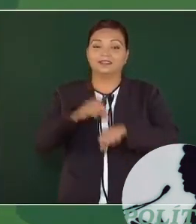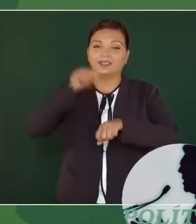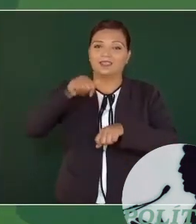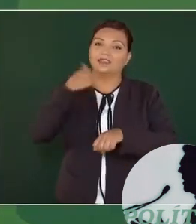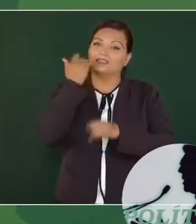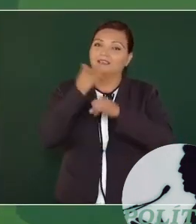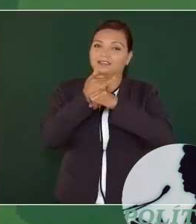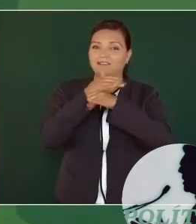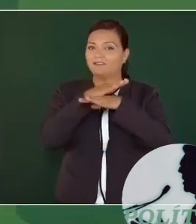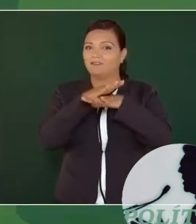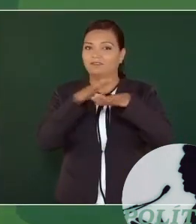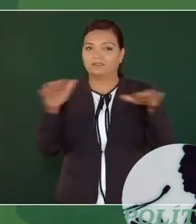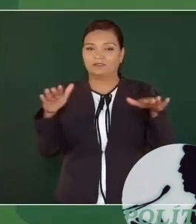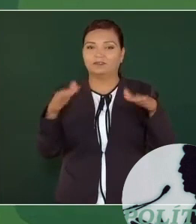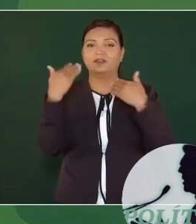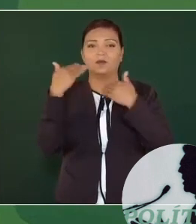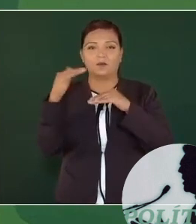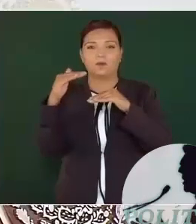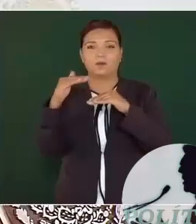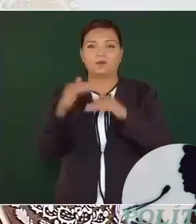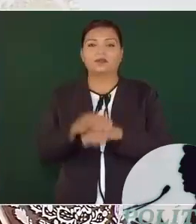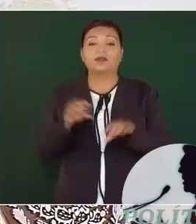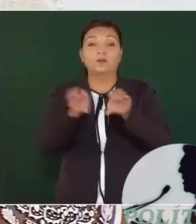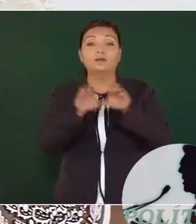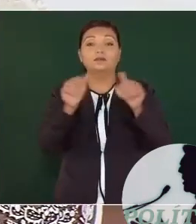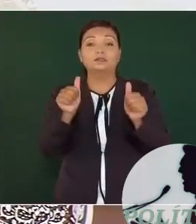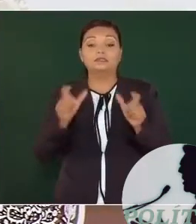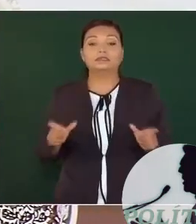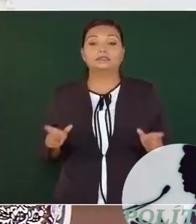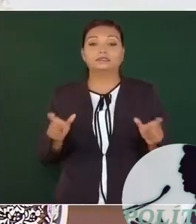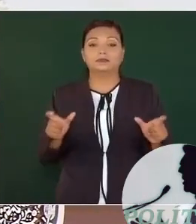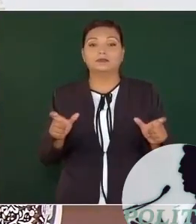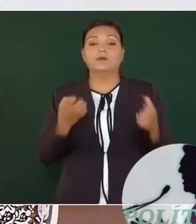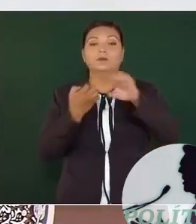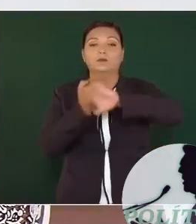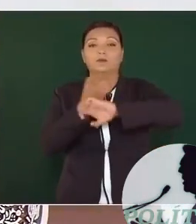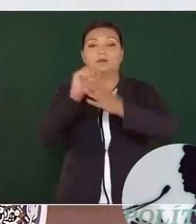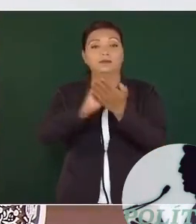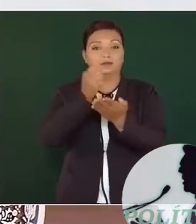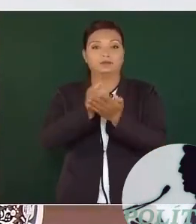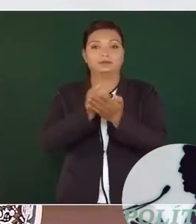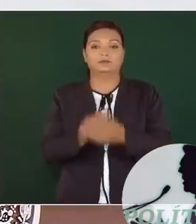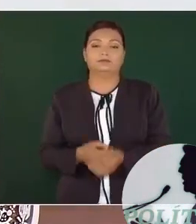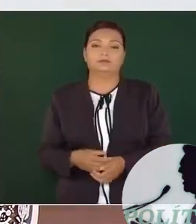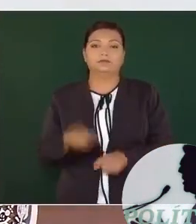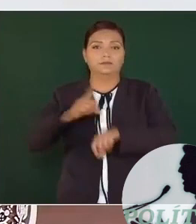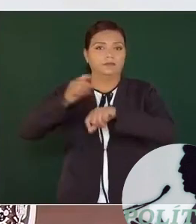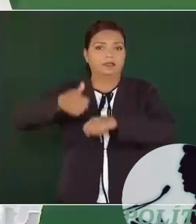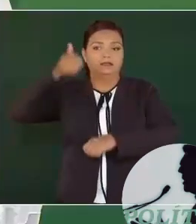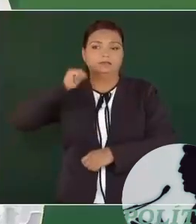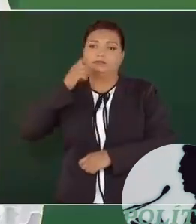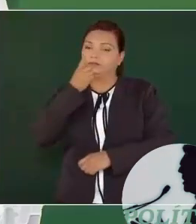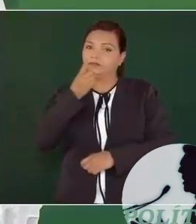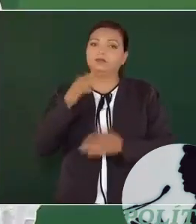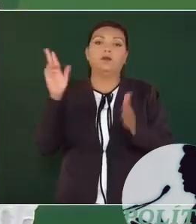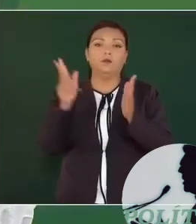a informar sobre la situación de seguridad en este estado. Ayer dije y